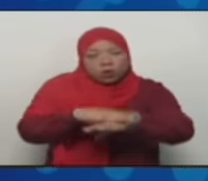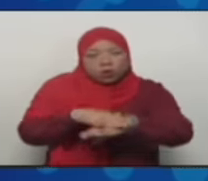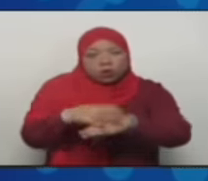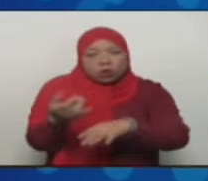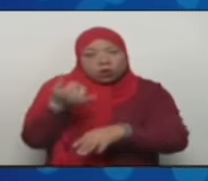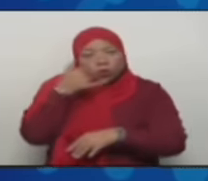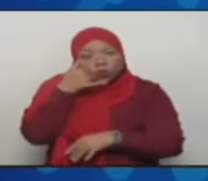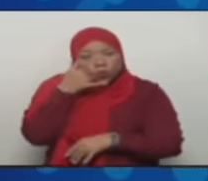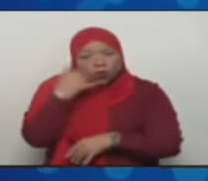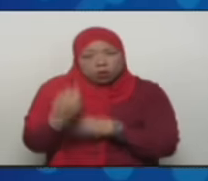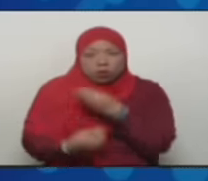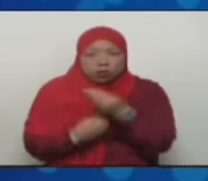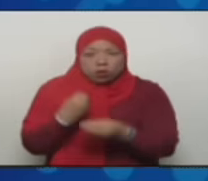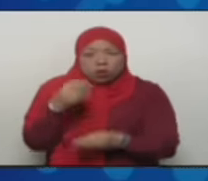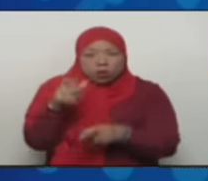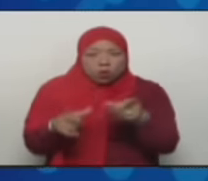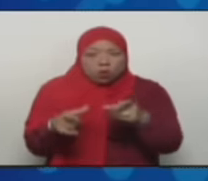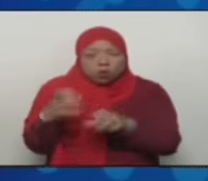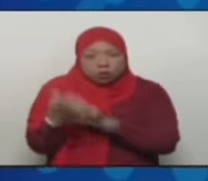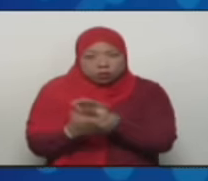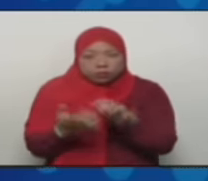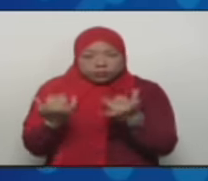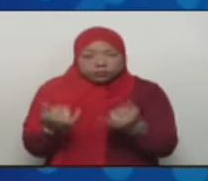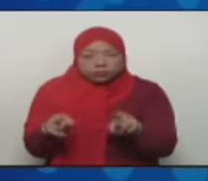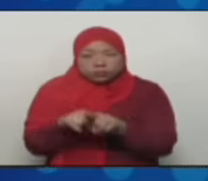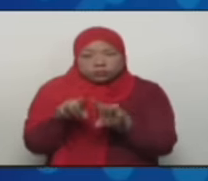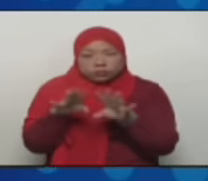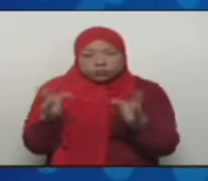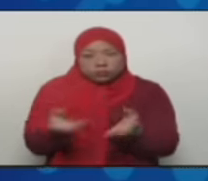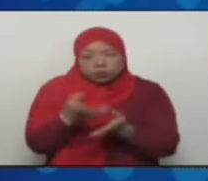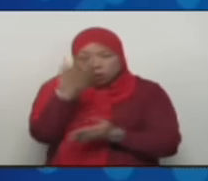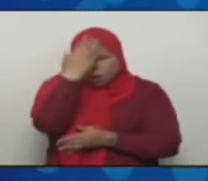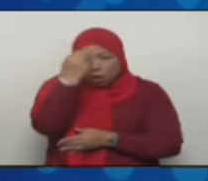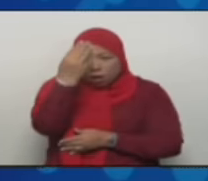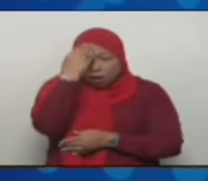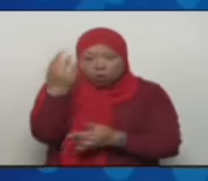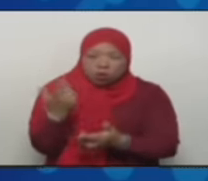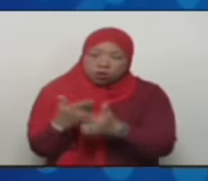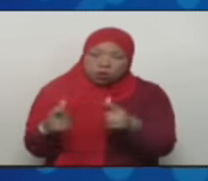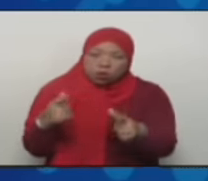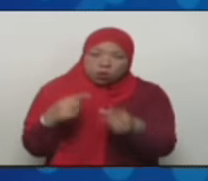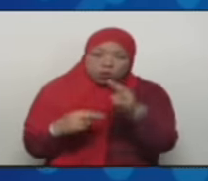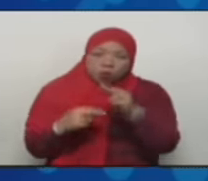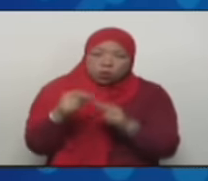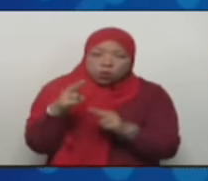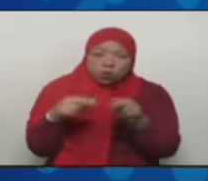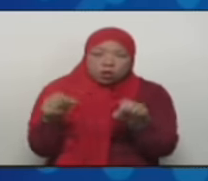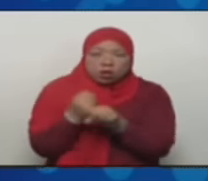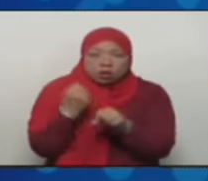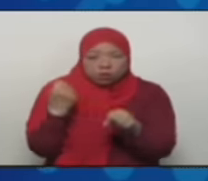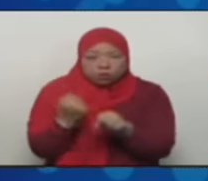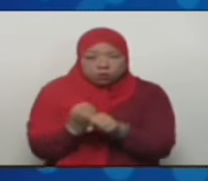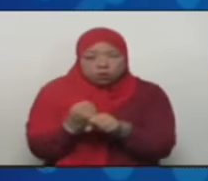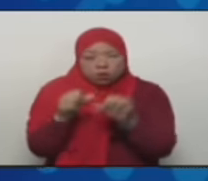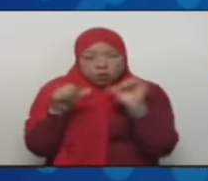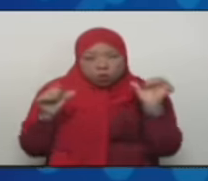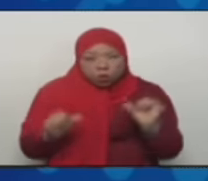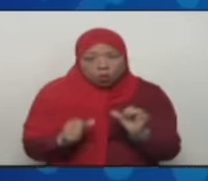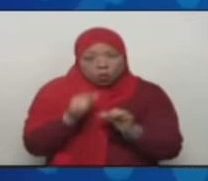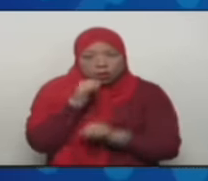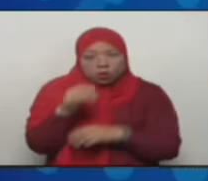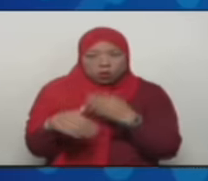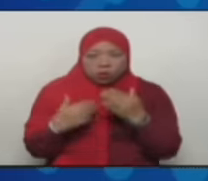llamo, hablo de estos temas. El mundo tiene que liberarse y construir un ciberespacio